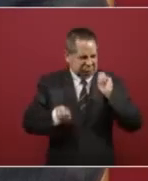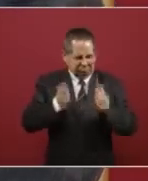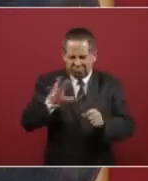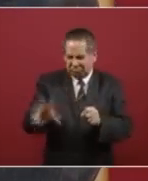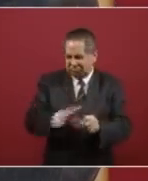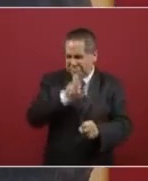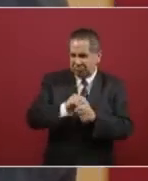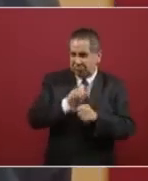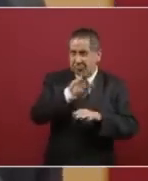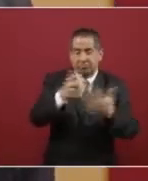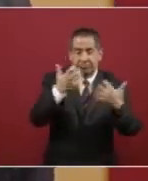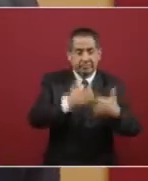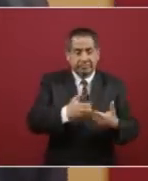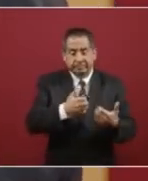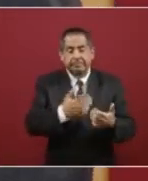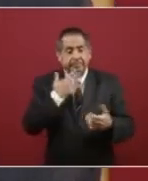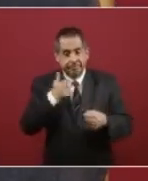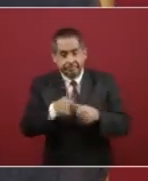pero